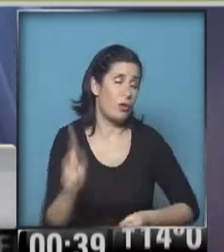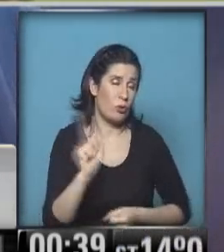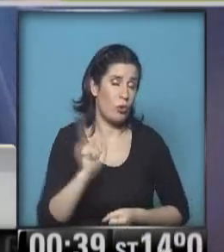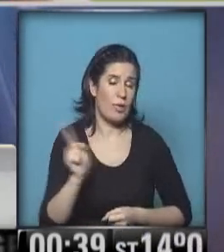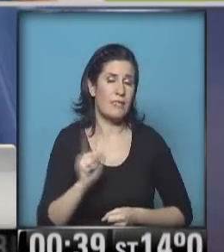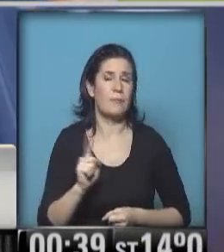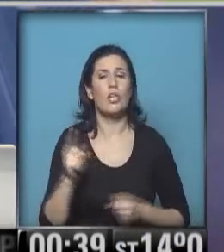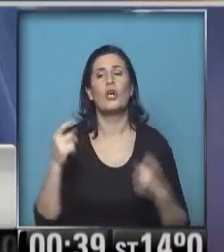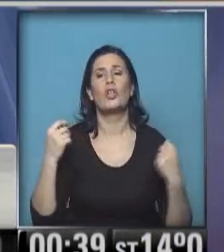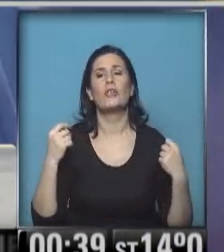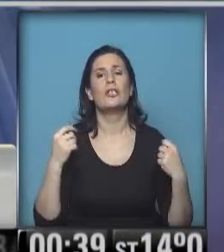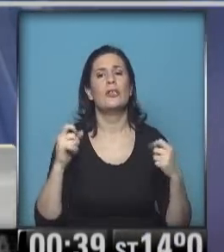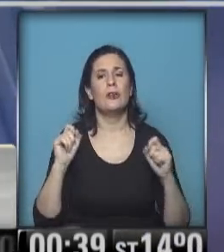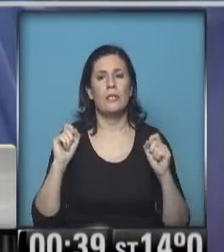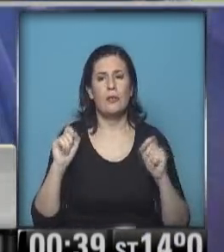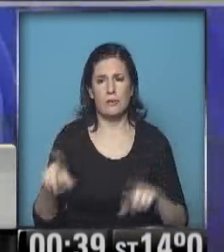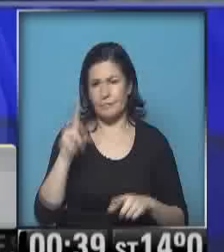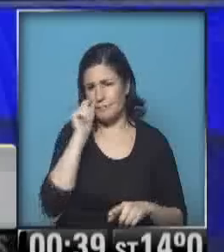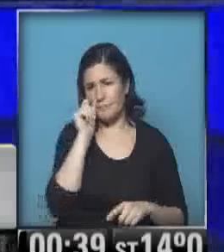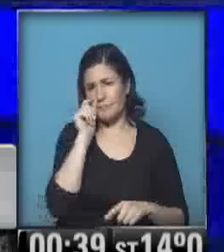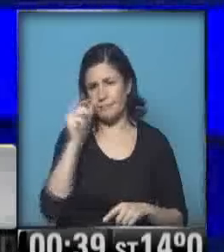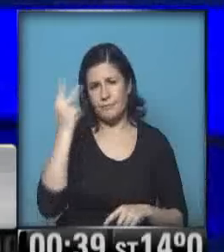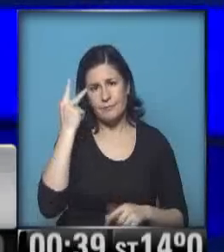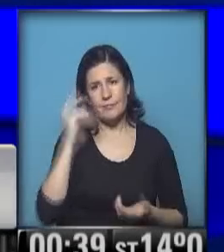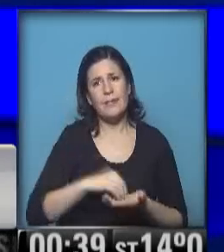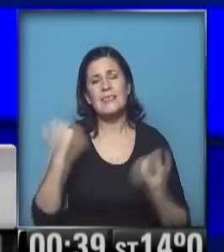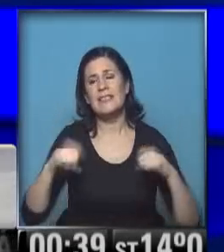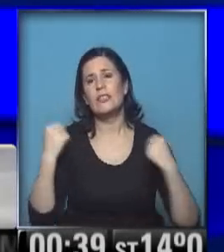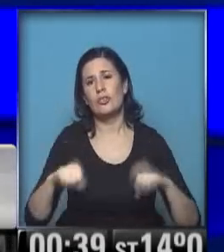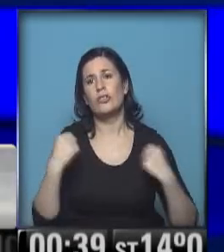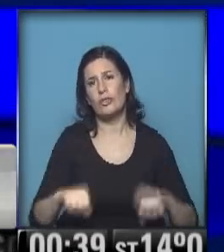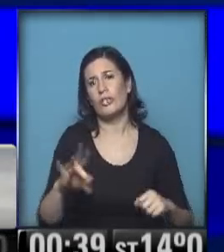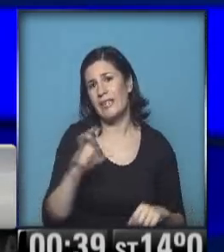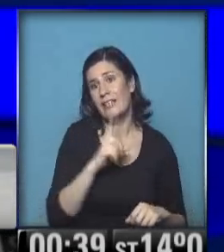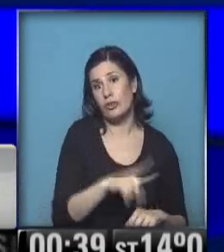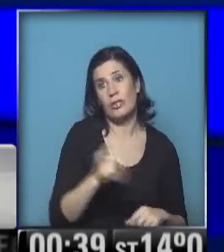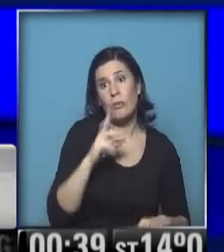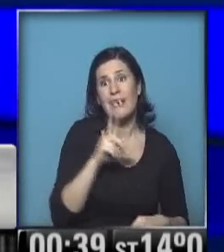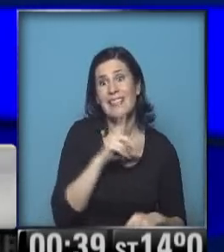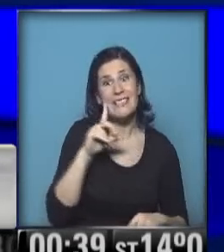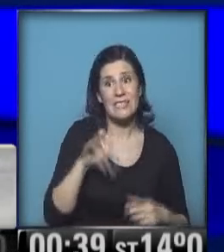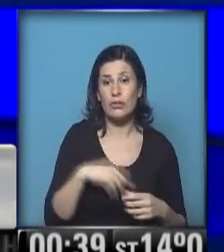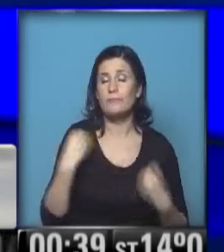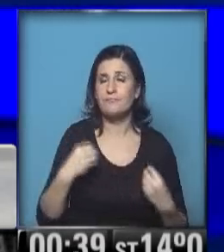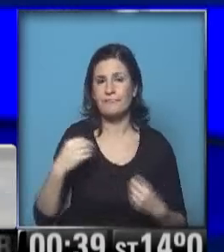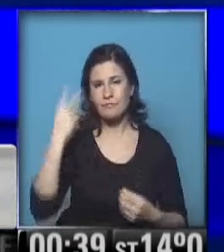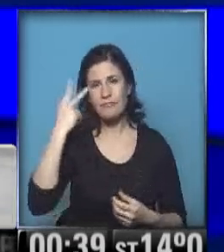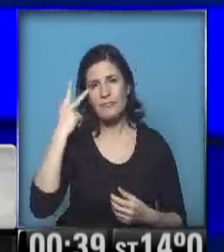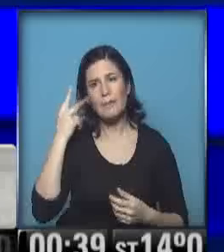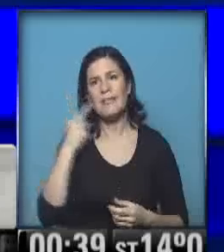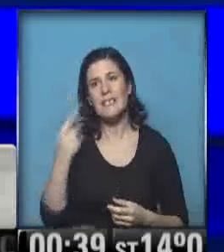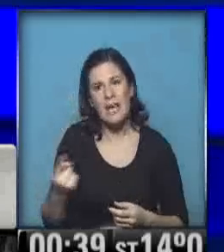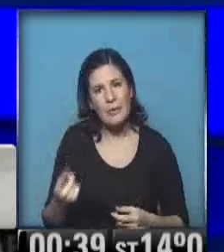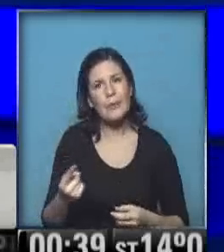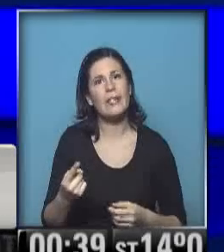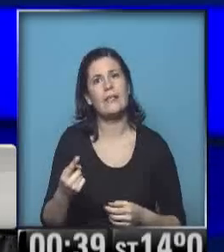del padre, fundamentalmente, y también del entrenador de la selección argentina, de Gerardo "El Tata" Martino, es que Lionel Messi van a tratar de que